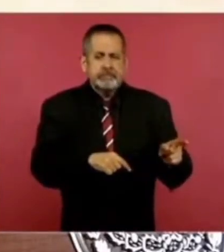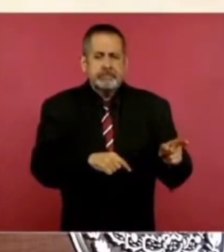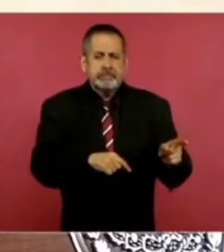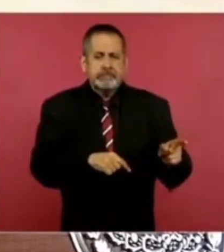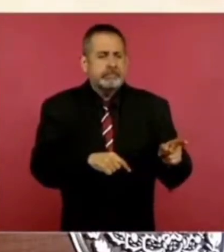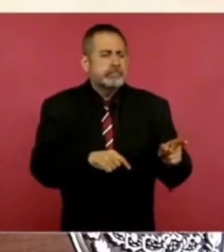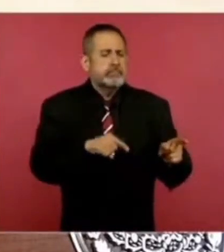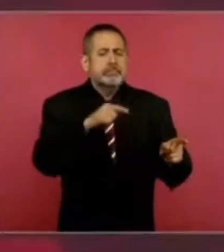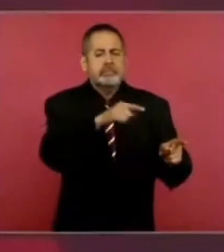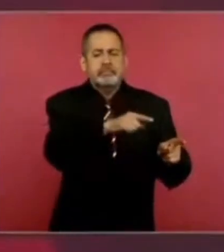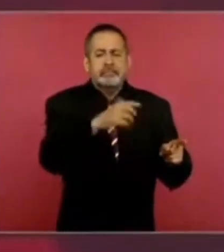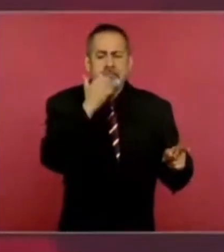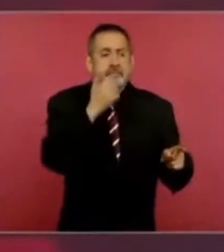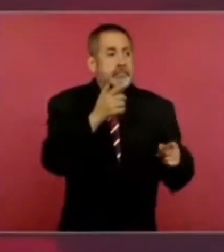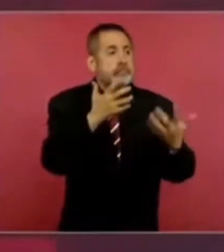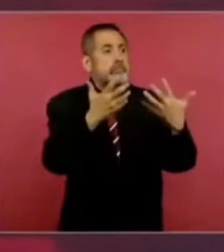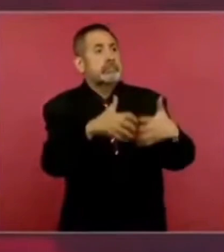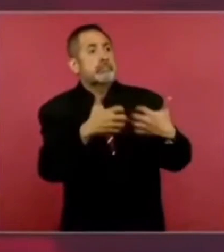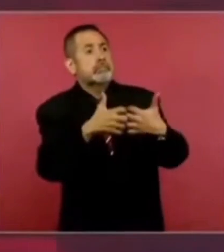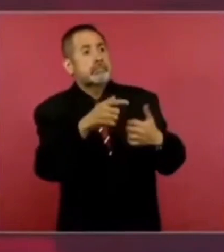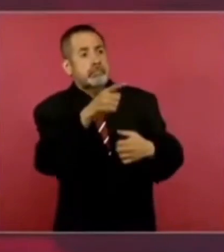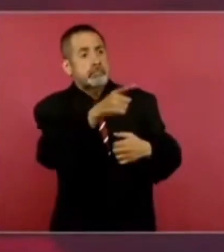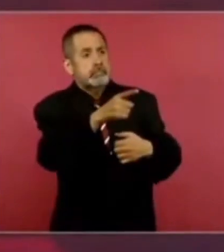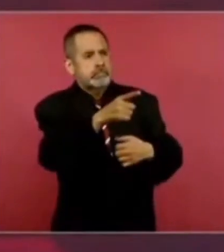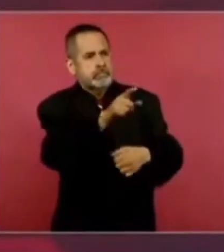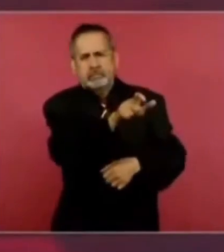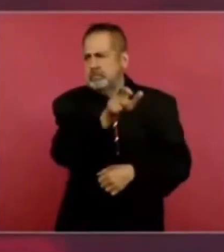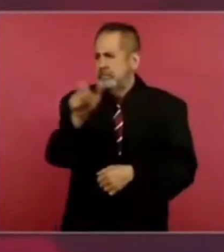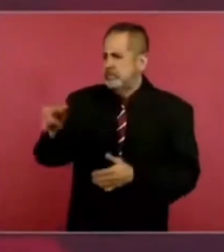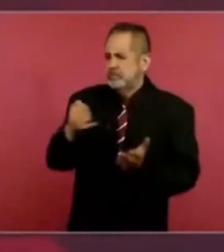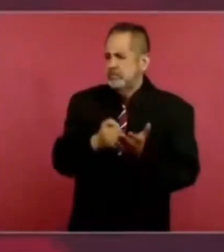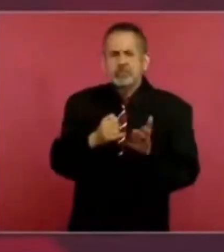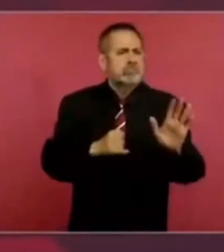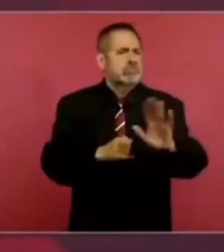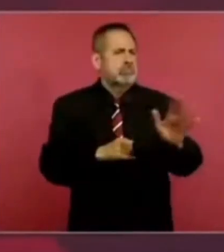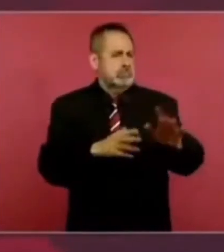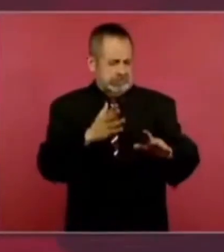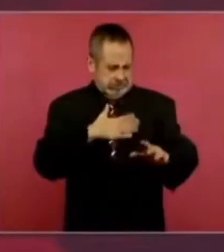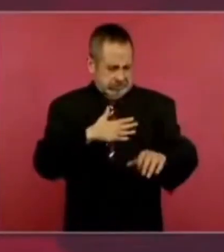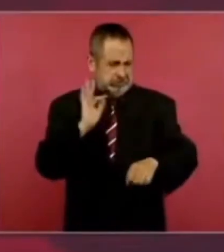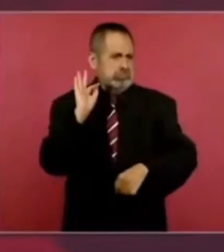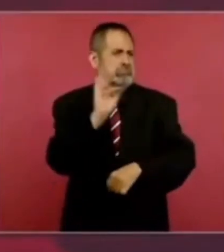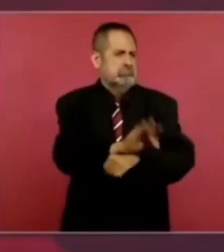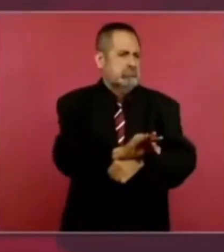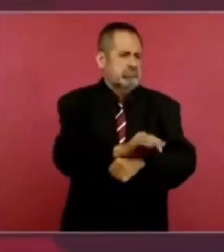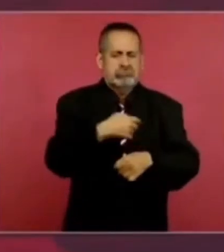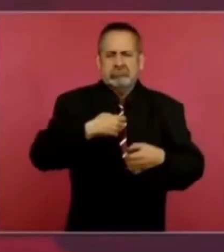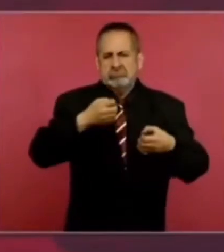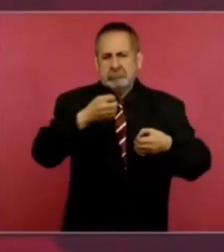en que una empresa no pague a la hacienda pública,